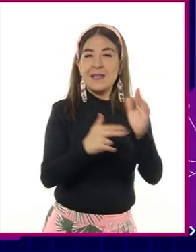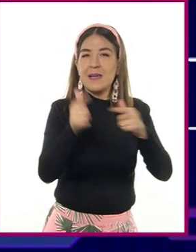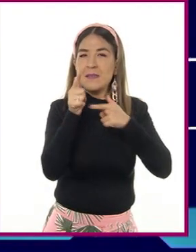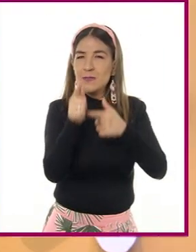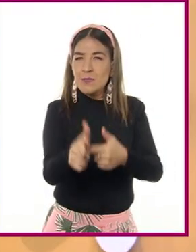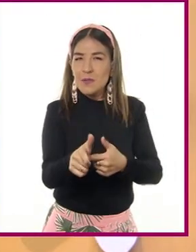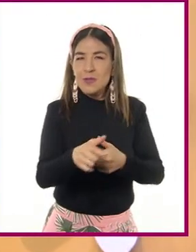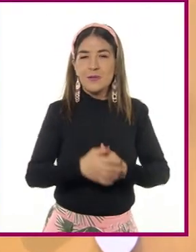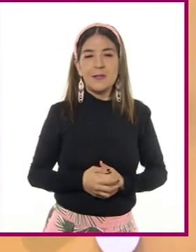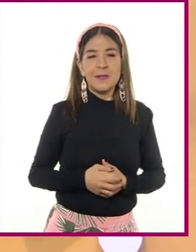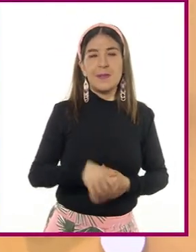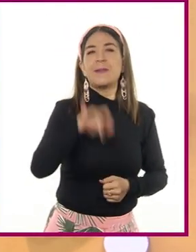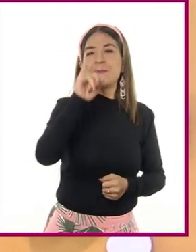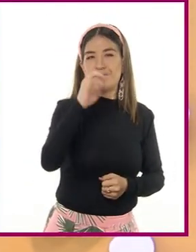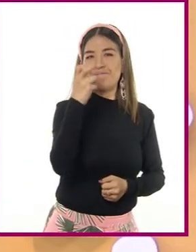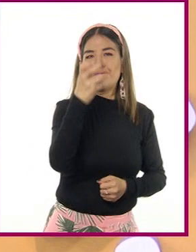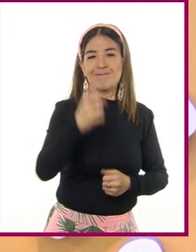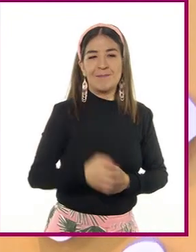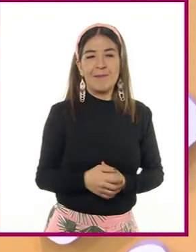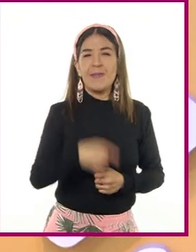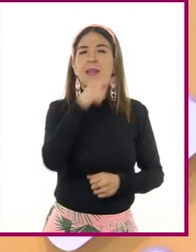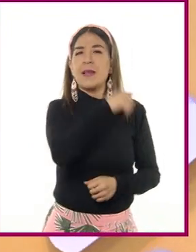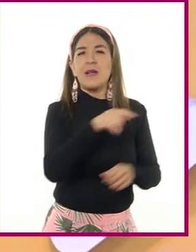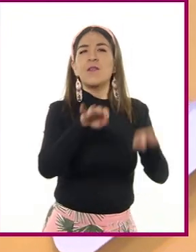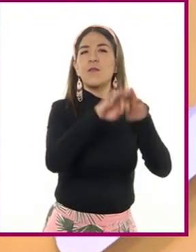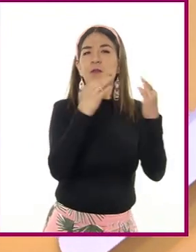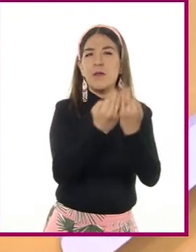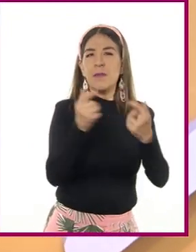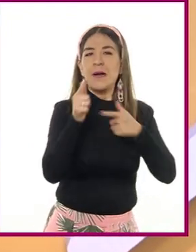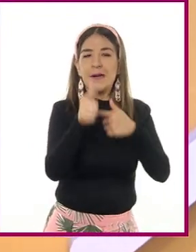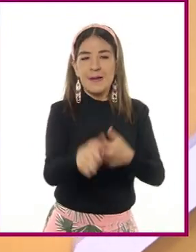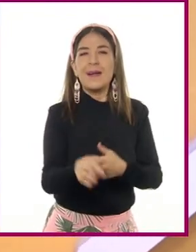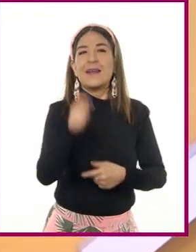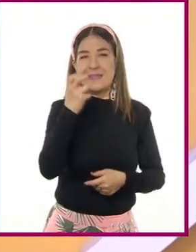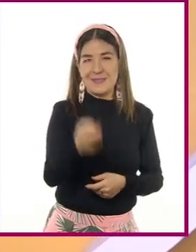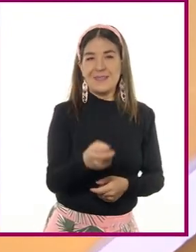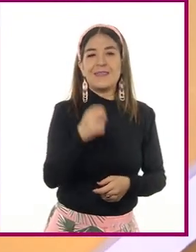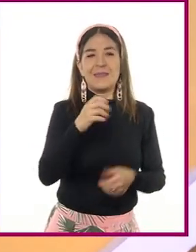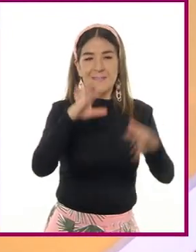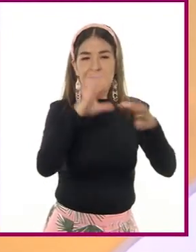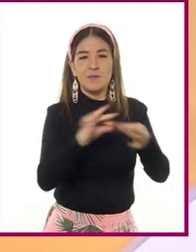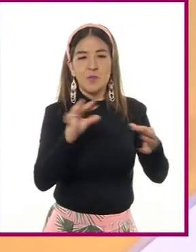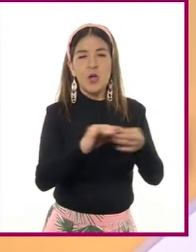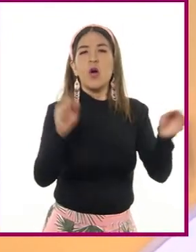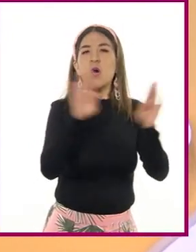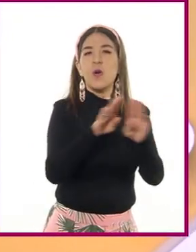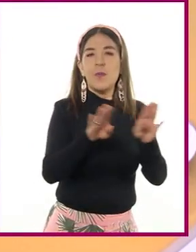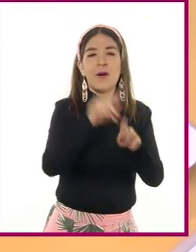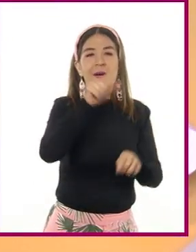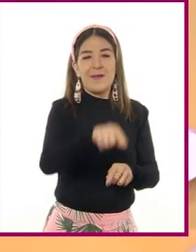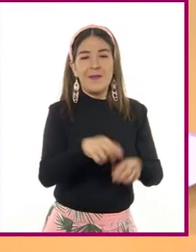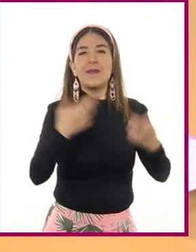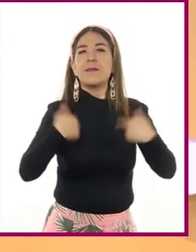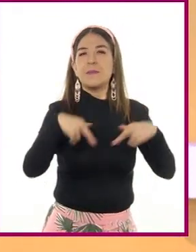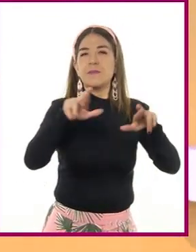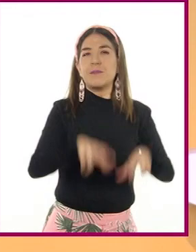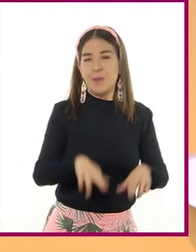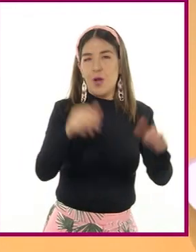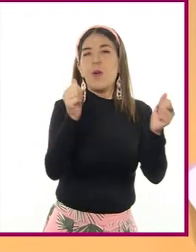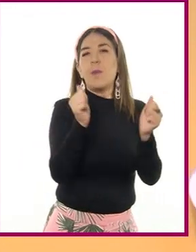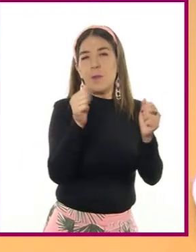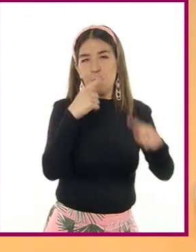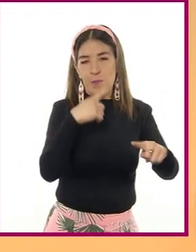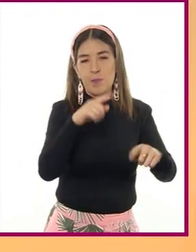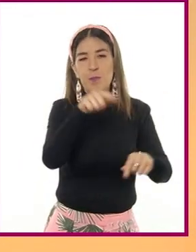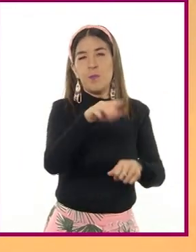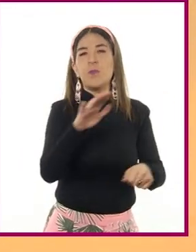sucesión? Exactamente, a ese tipo de sucesiones me refería, maestra, las cuales se representan por medio de figuras.